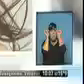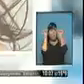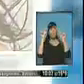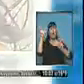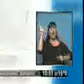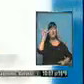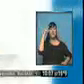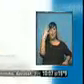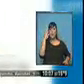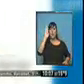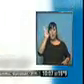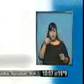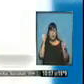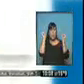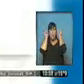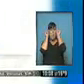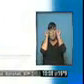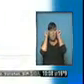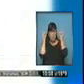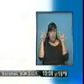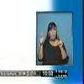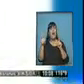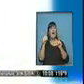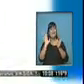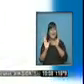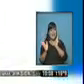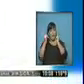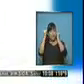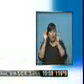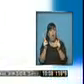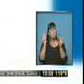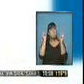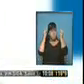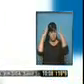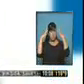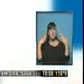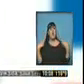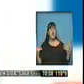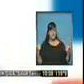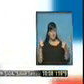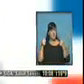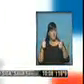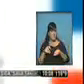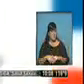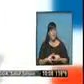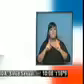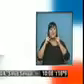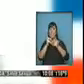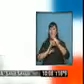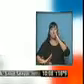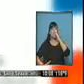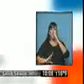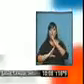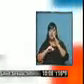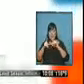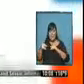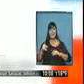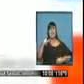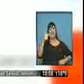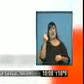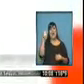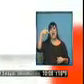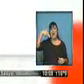un 84% de los pacientes que fueron tratados justamente con este producto. Y fundamentalmente en la alopecia